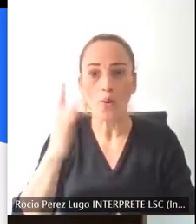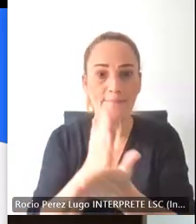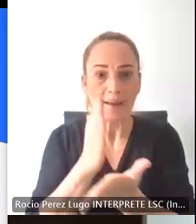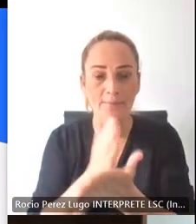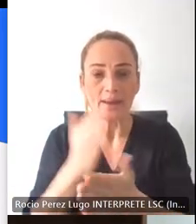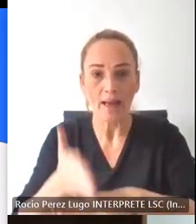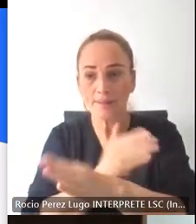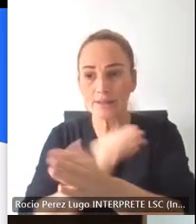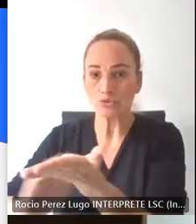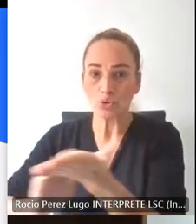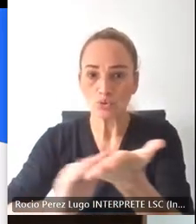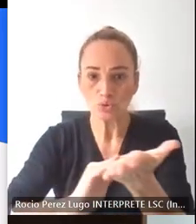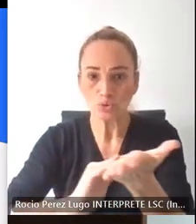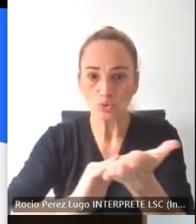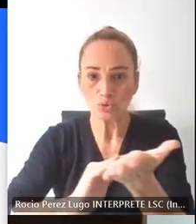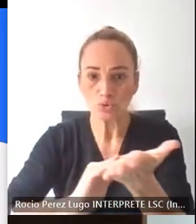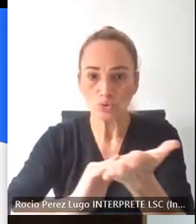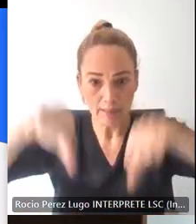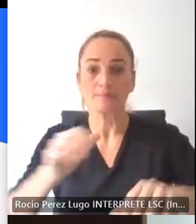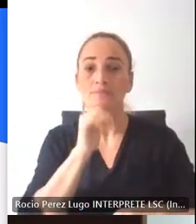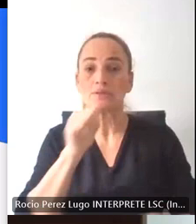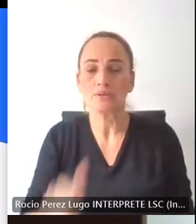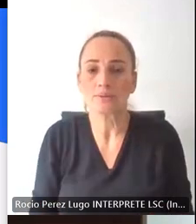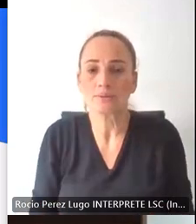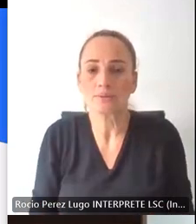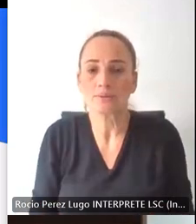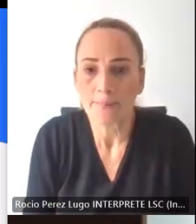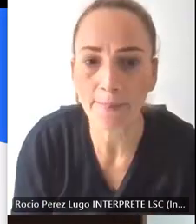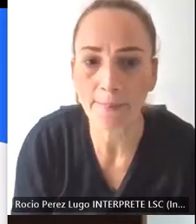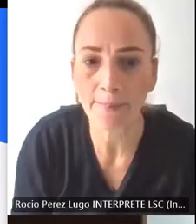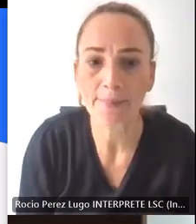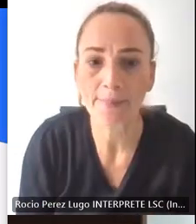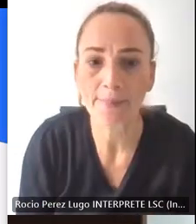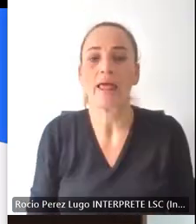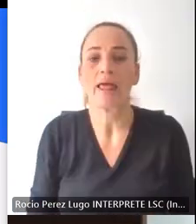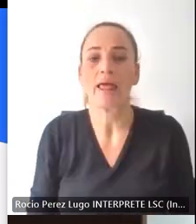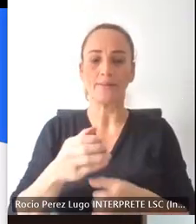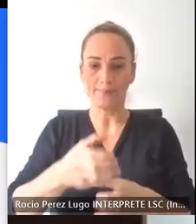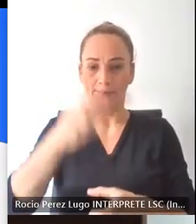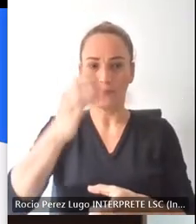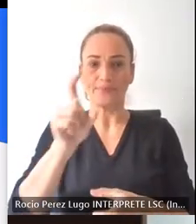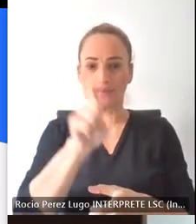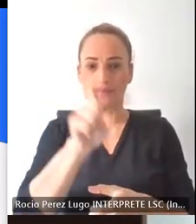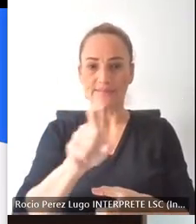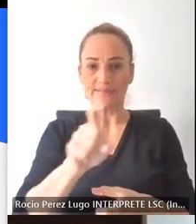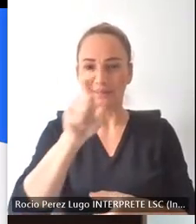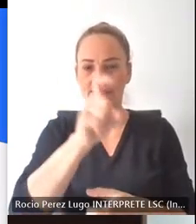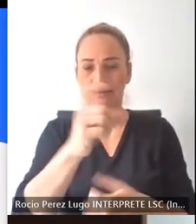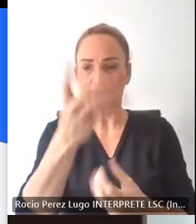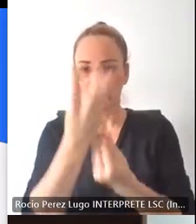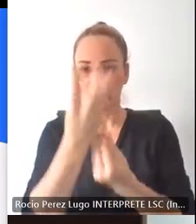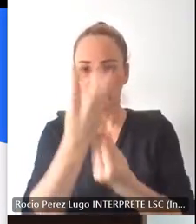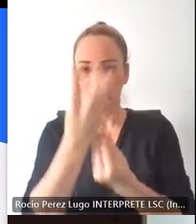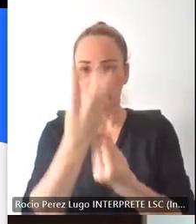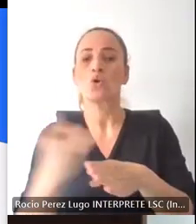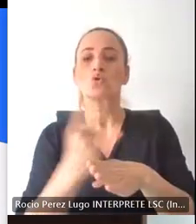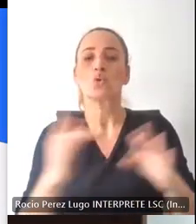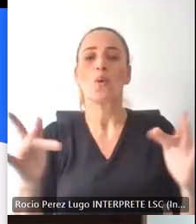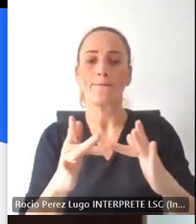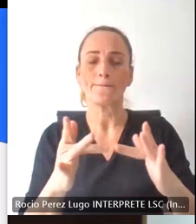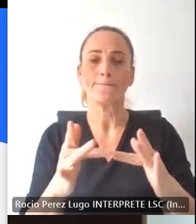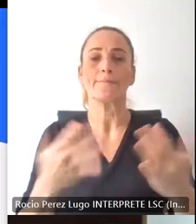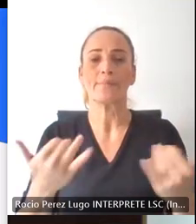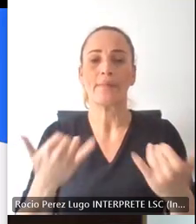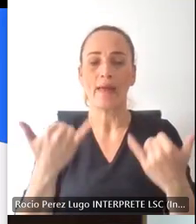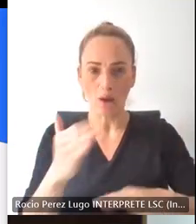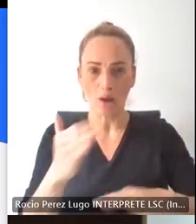respectivos mantenimientos. Listo. Vamos a revisar entonces los tipos de extintores y vamos revisando para qué tipo de elementos nos pueden llegar a servir. Ya vimos